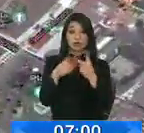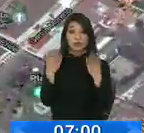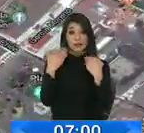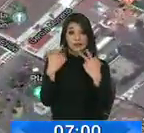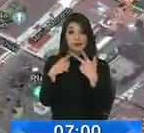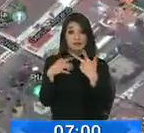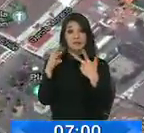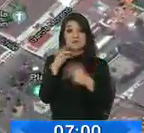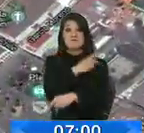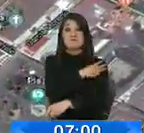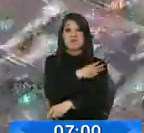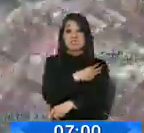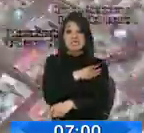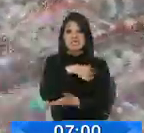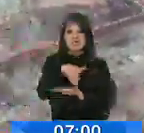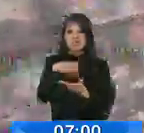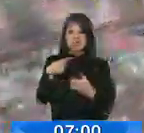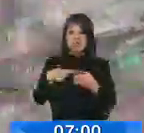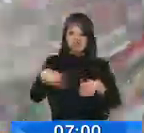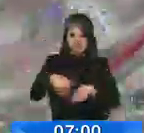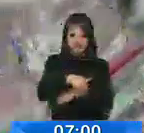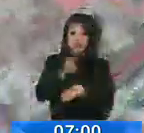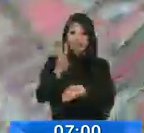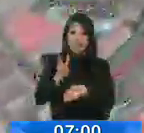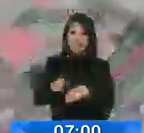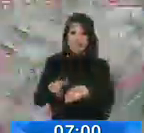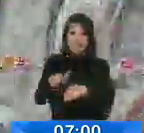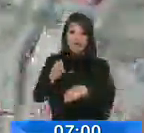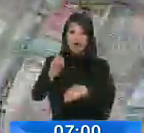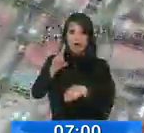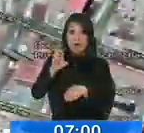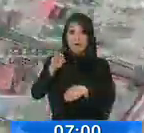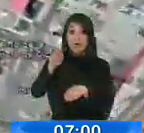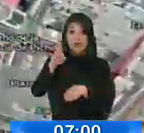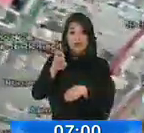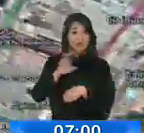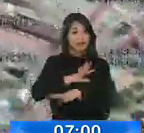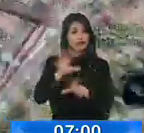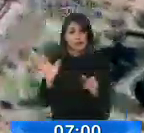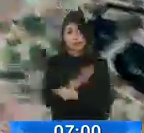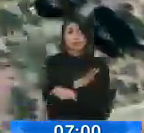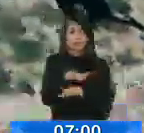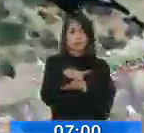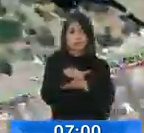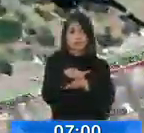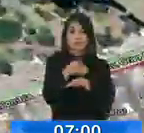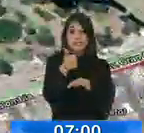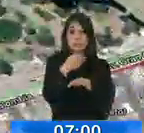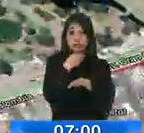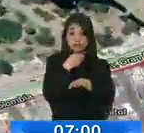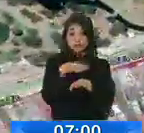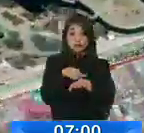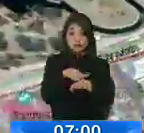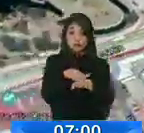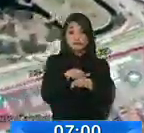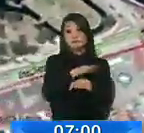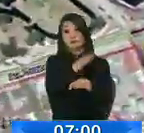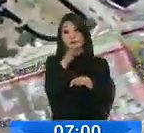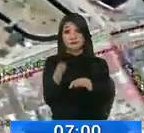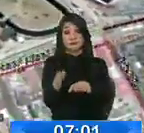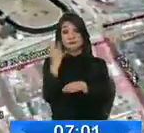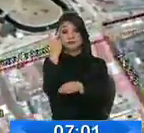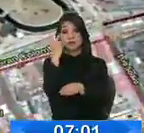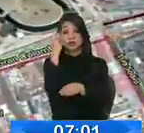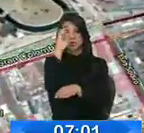el centro de Quito, Venezuela y Olmedo totalmente congestionado. Miren ustedes. Esto es la 10 de agosto. Si vamos un poco más hacia la 12 de